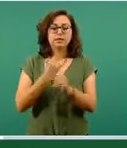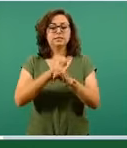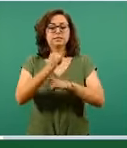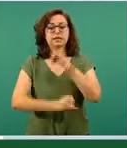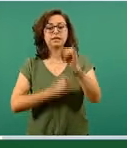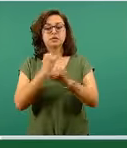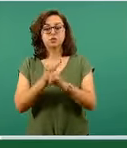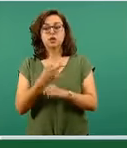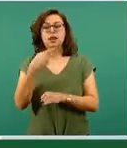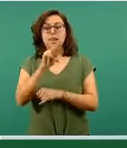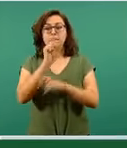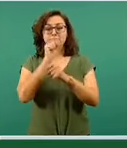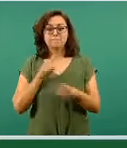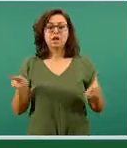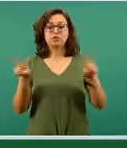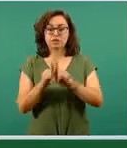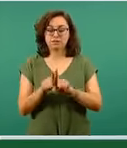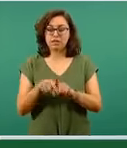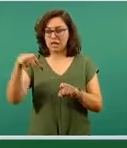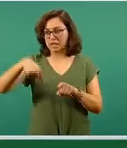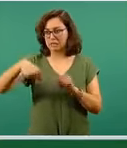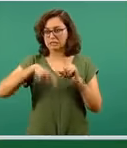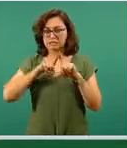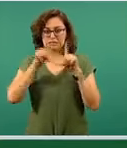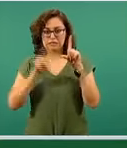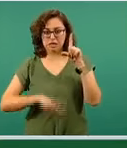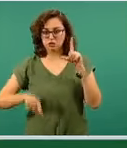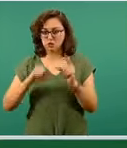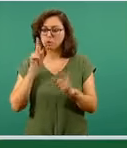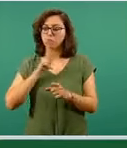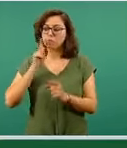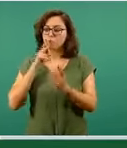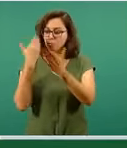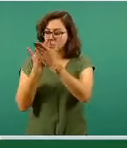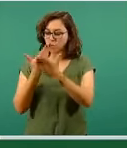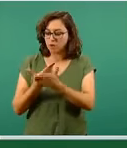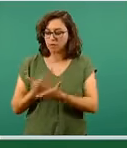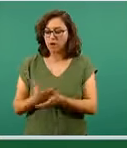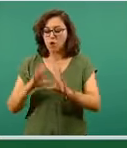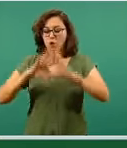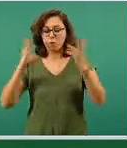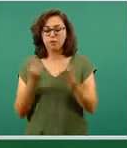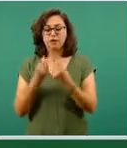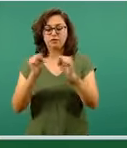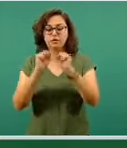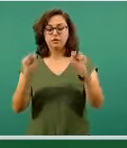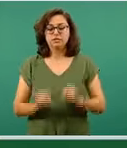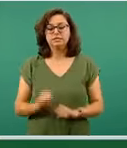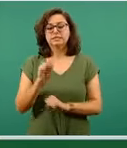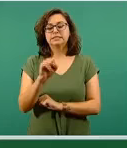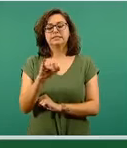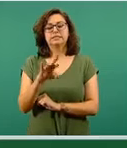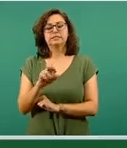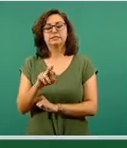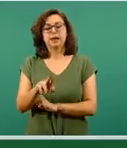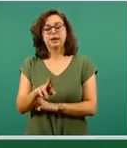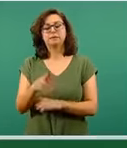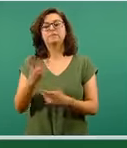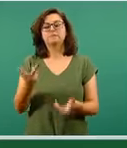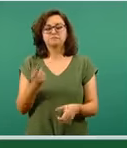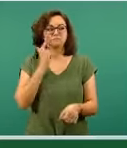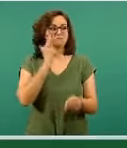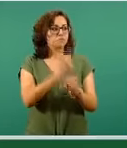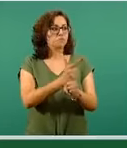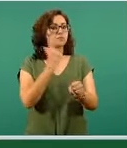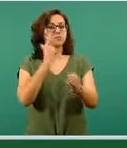pero también muy sólida la evidencia que tenemos gracias al sistema de vigilancia que hemos podido